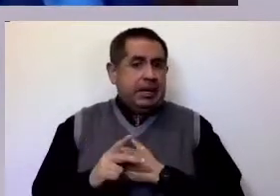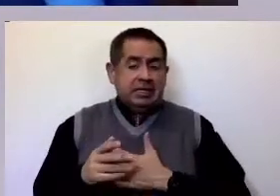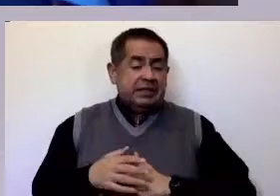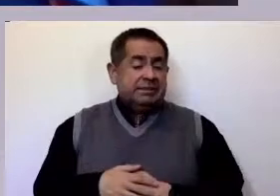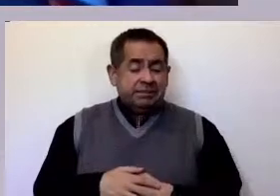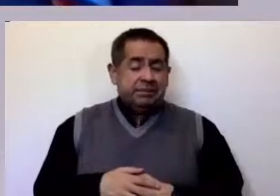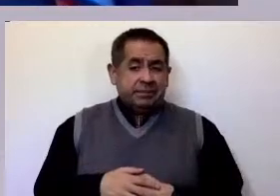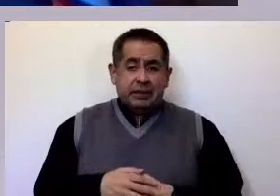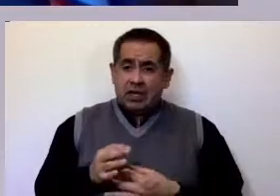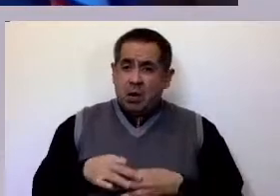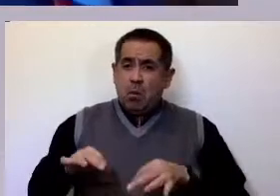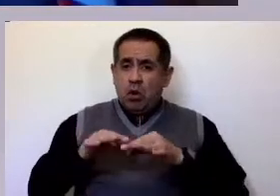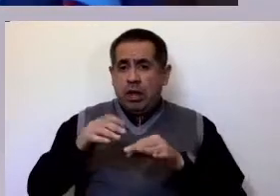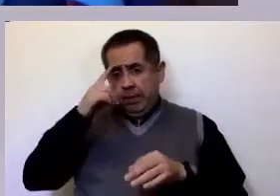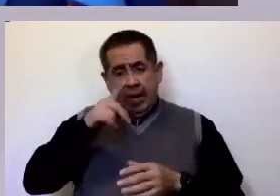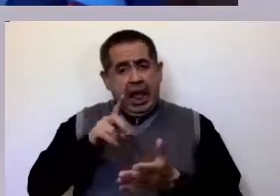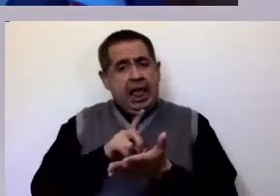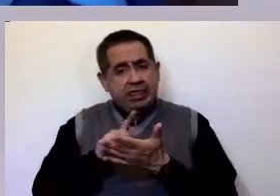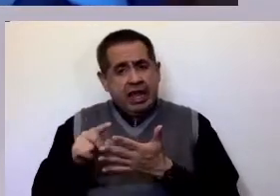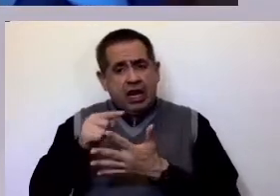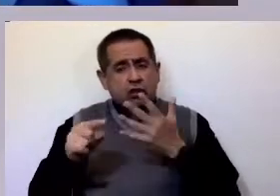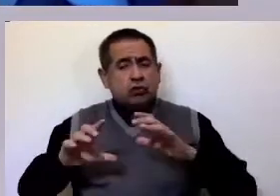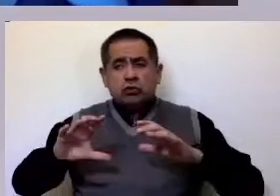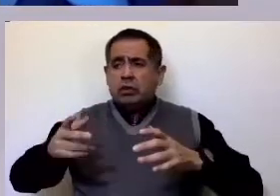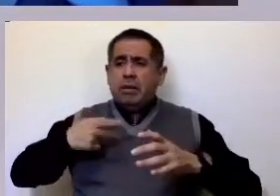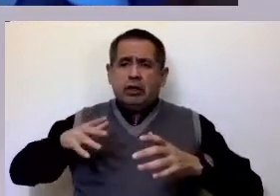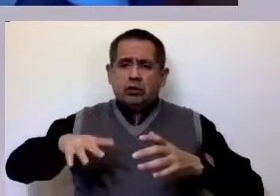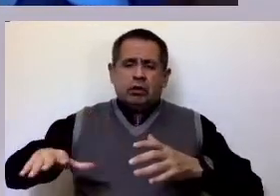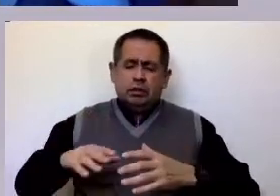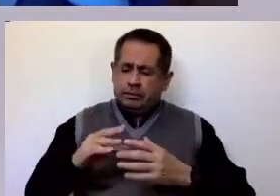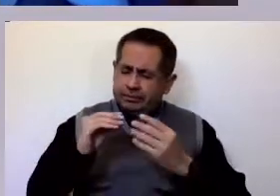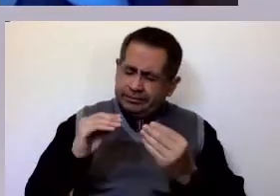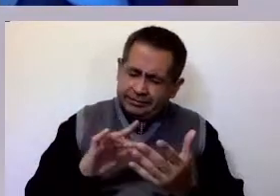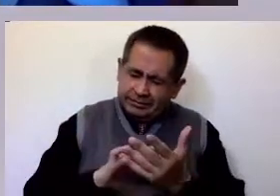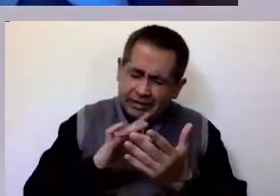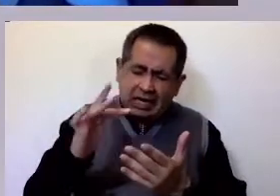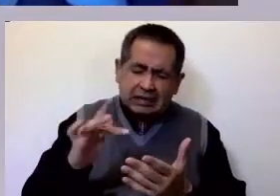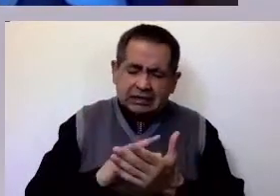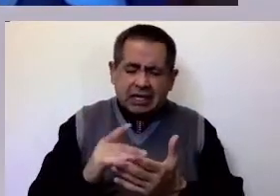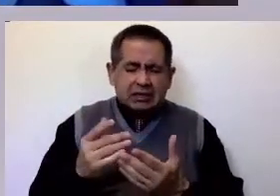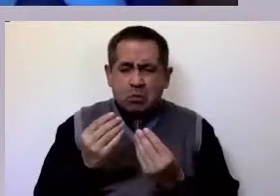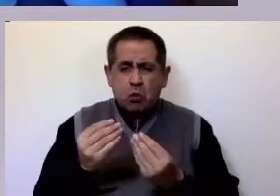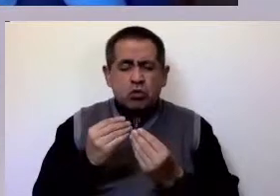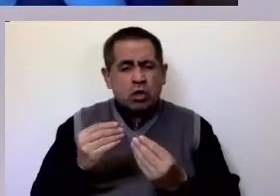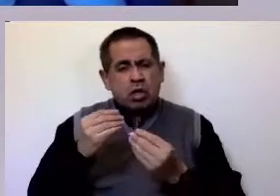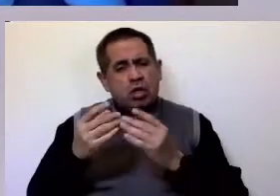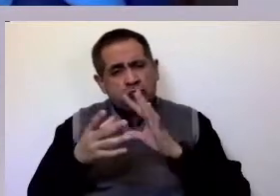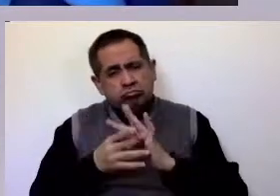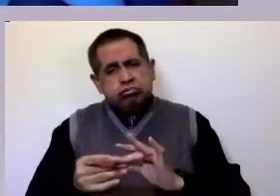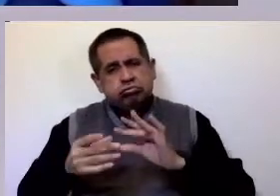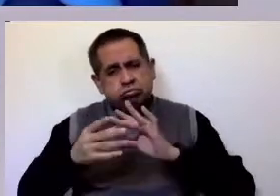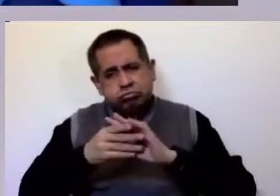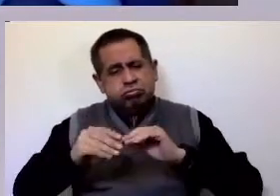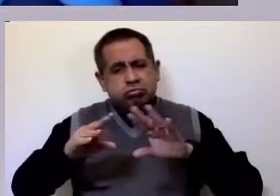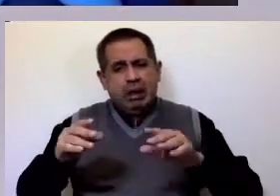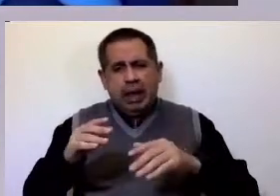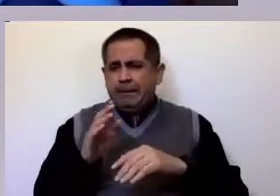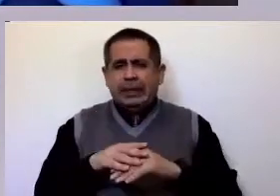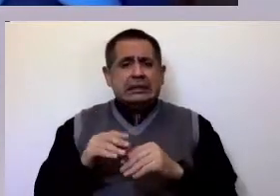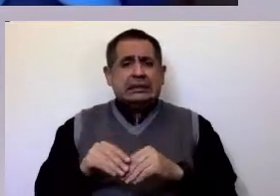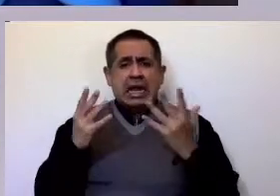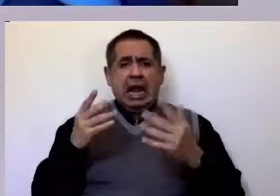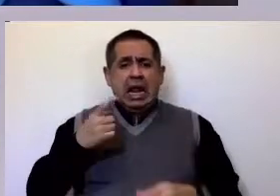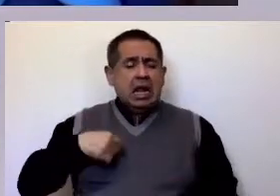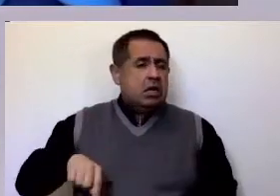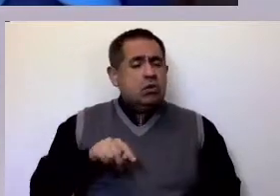fundamental de los derechos de un pueblo le agradecemos infinitamente esta exposición muy clara que seguramente